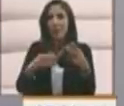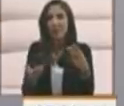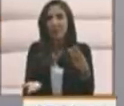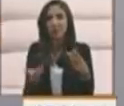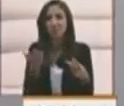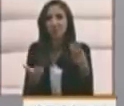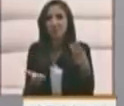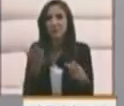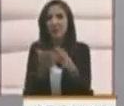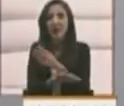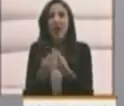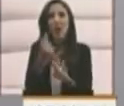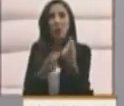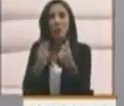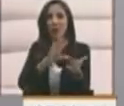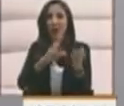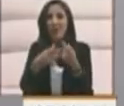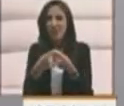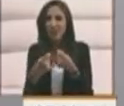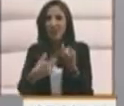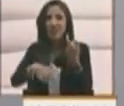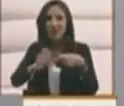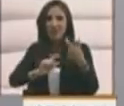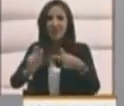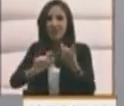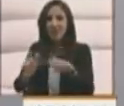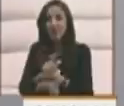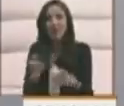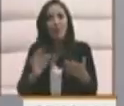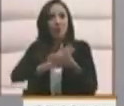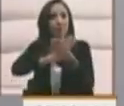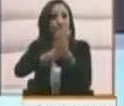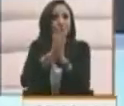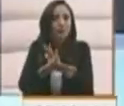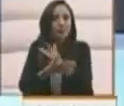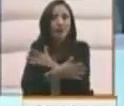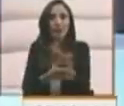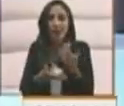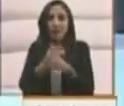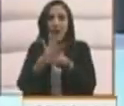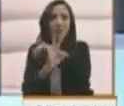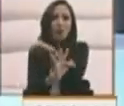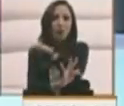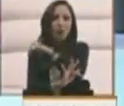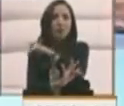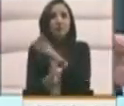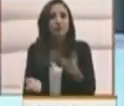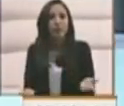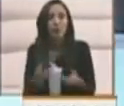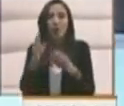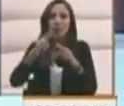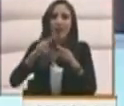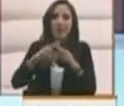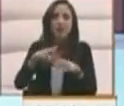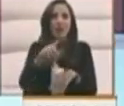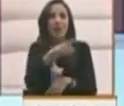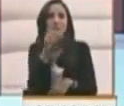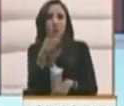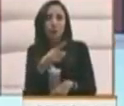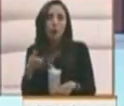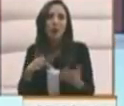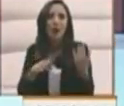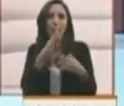a las mafias económicas que viven en las fronteras y no solamente, Táchira, Zulia,